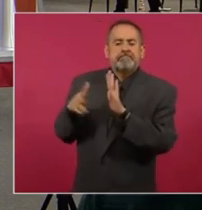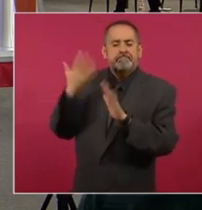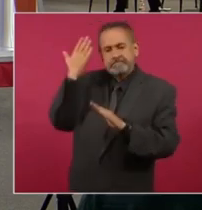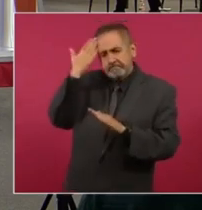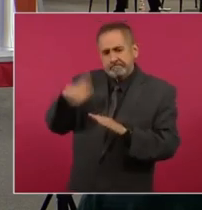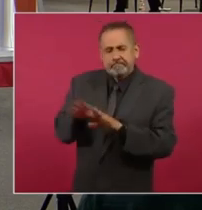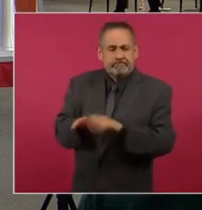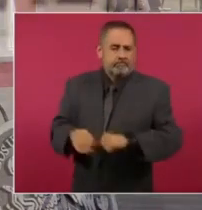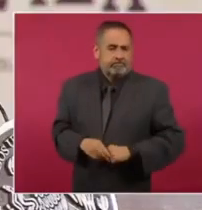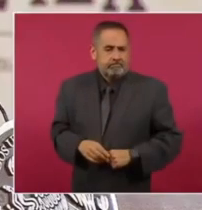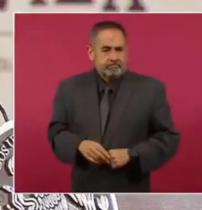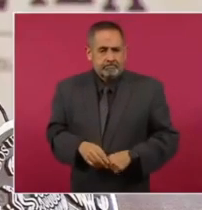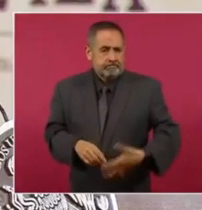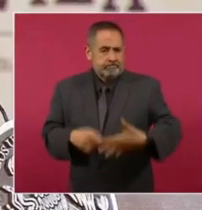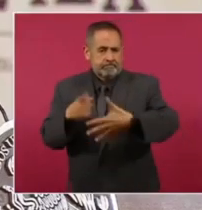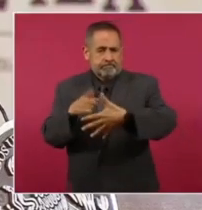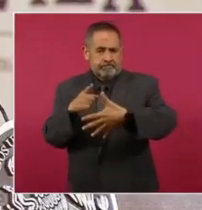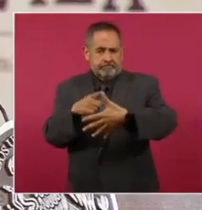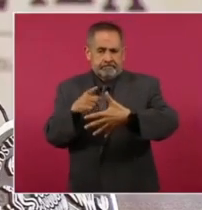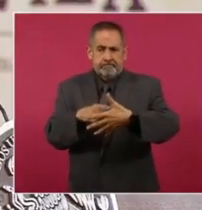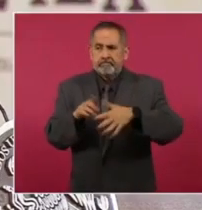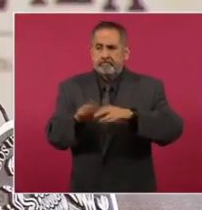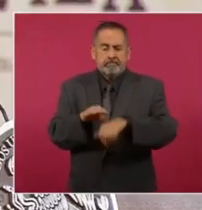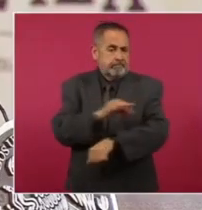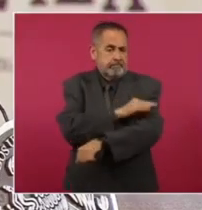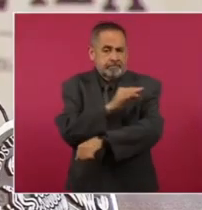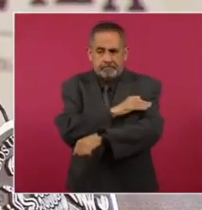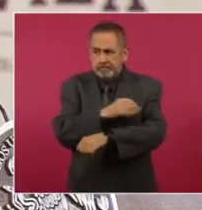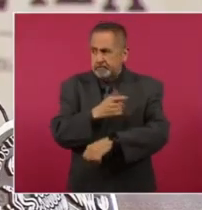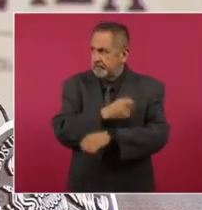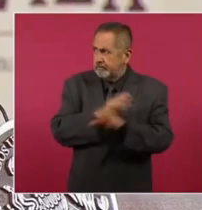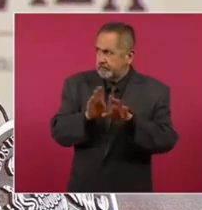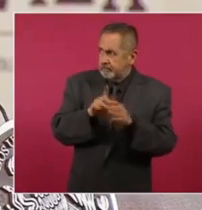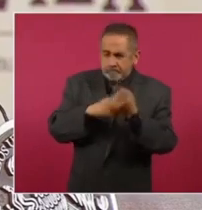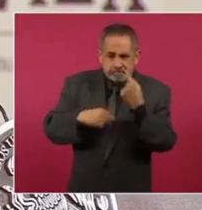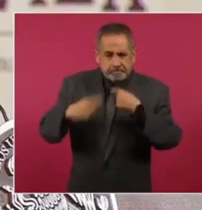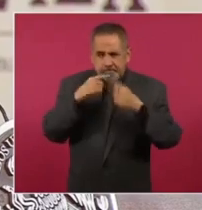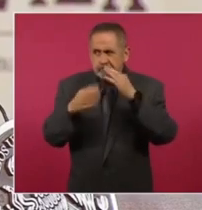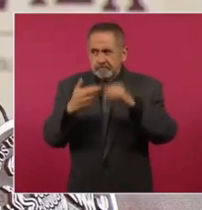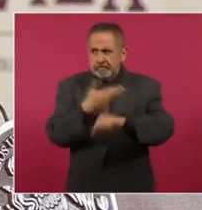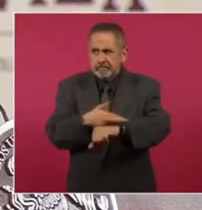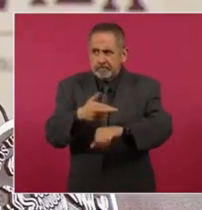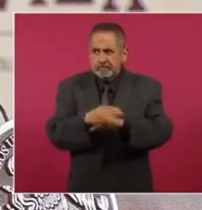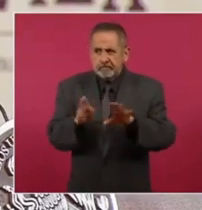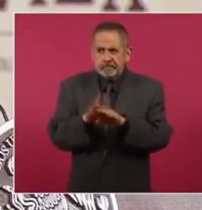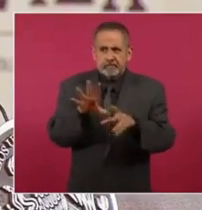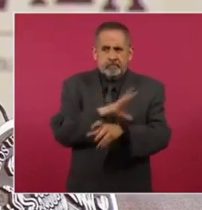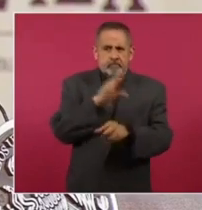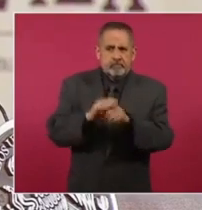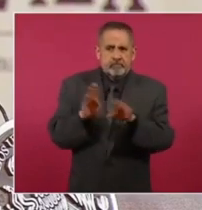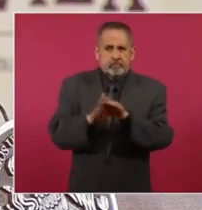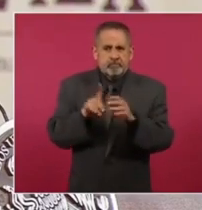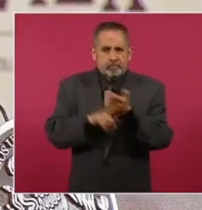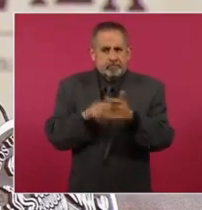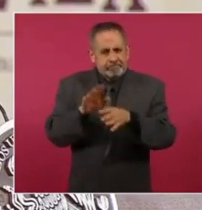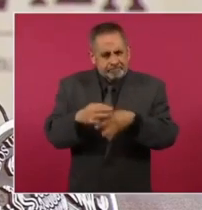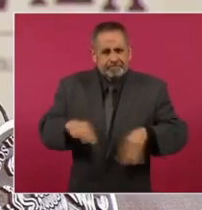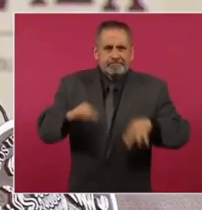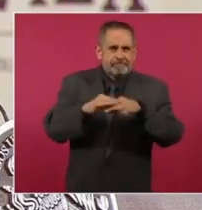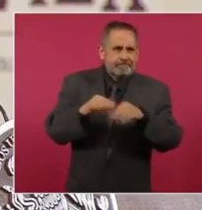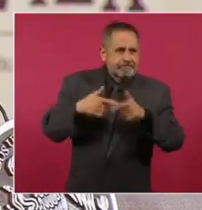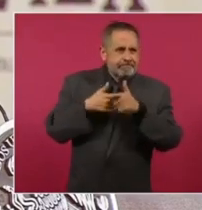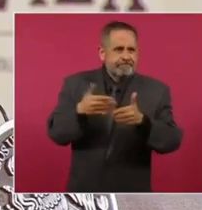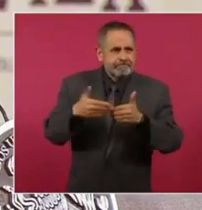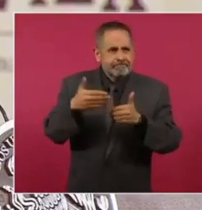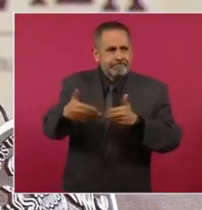vacunación COVID con modificaciones a la política de vacunación contra COVID, ya de una manera permanente o